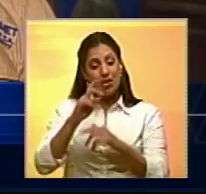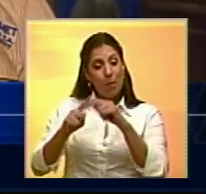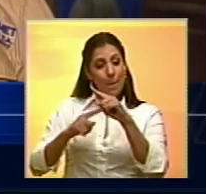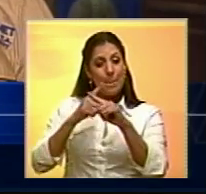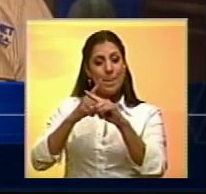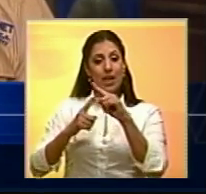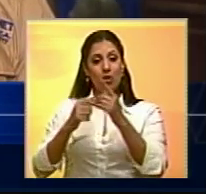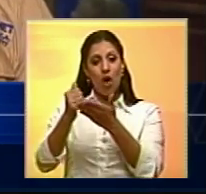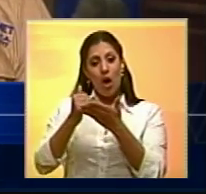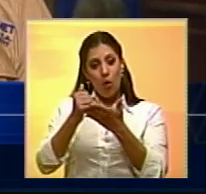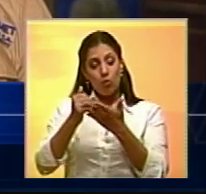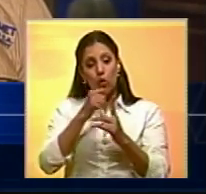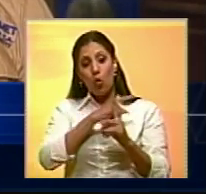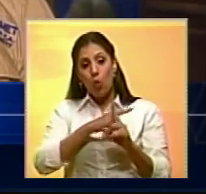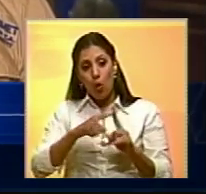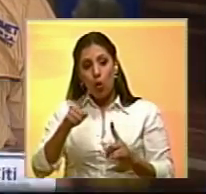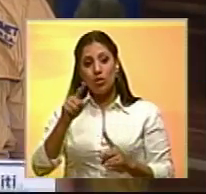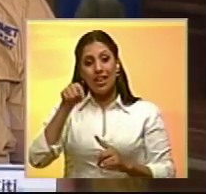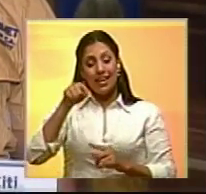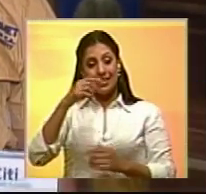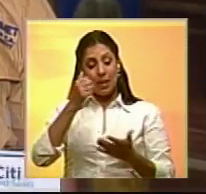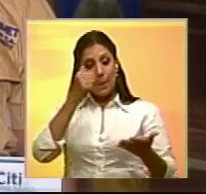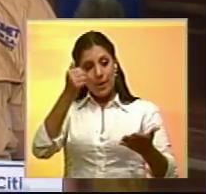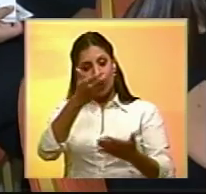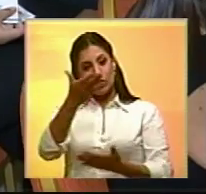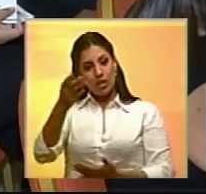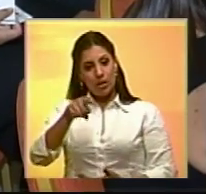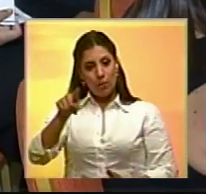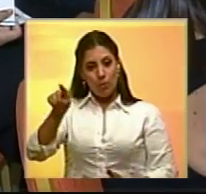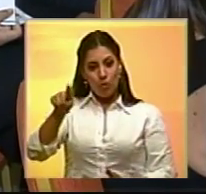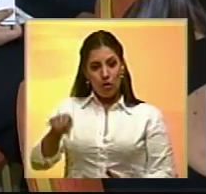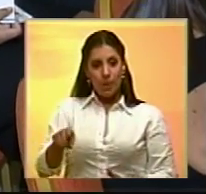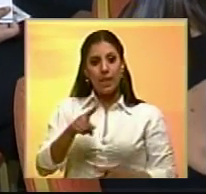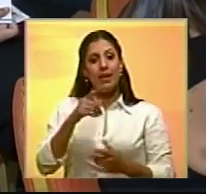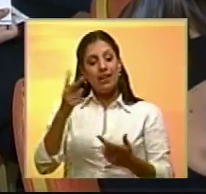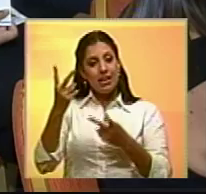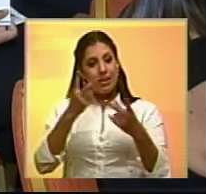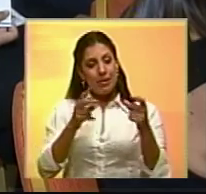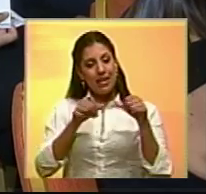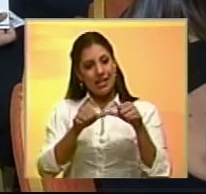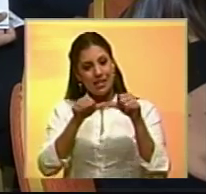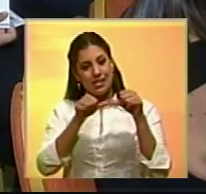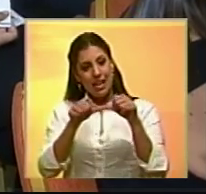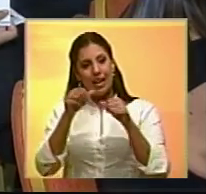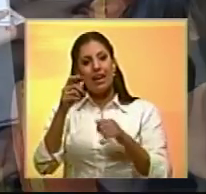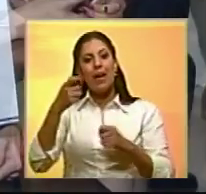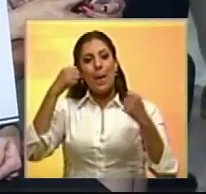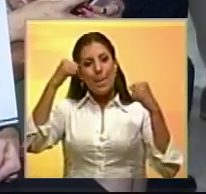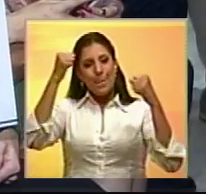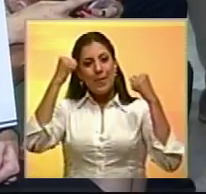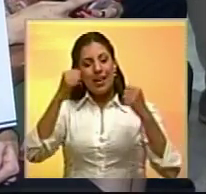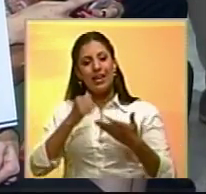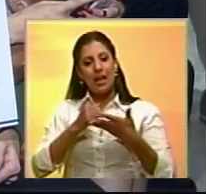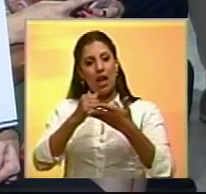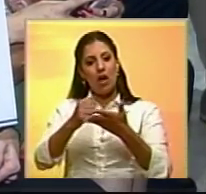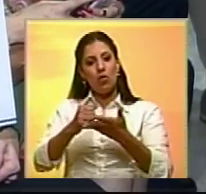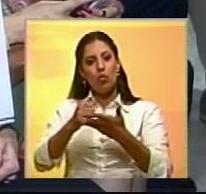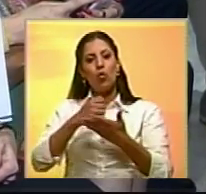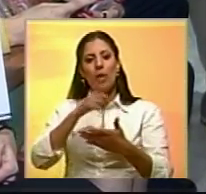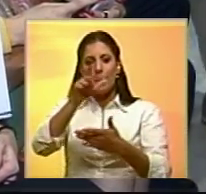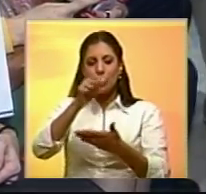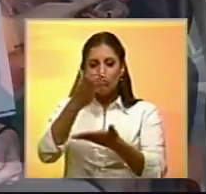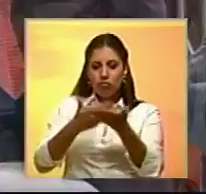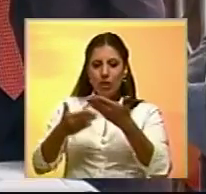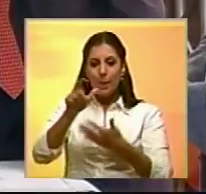en este emprendimiento. Hoy les digo, este premio también les pertenece. Invitaron a continuar con prácticas que contribuyan con la